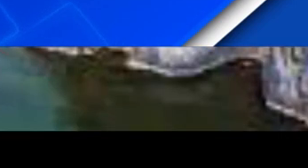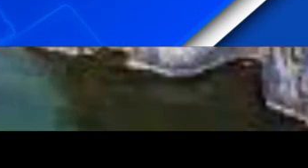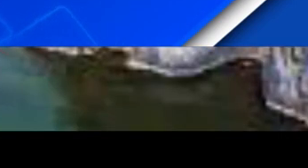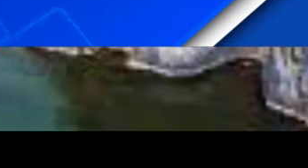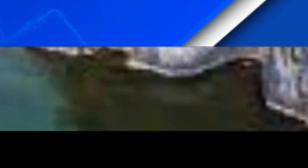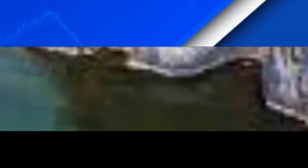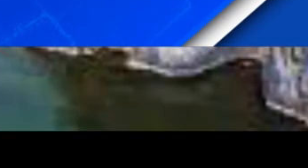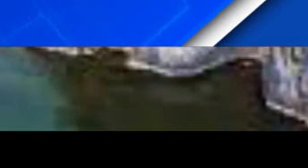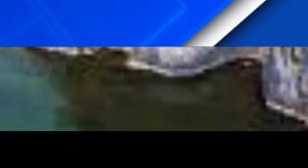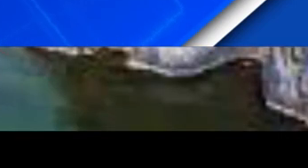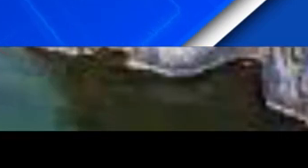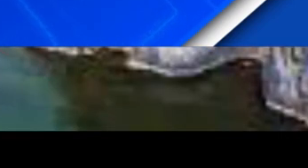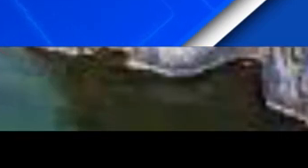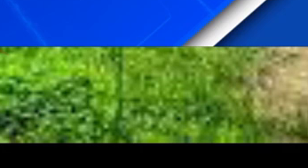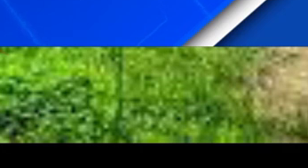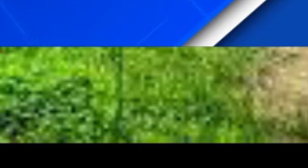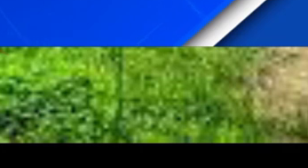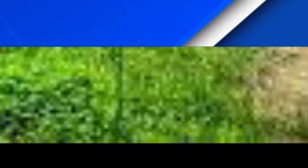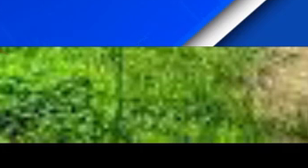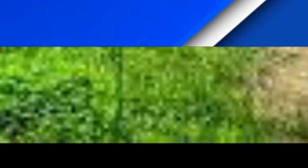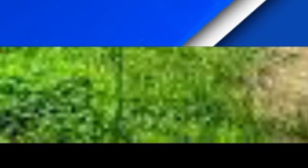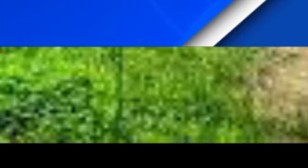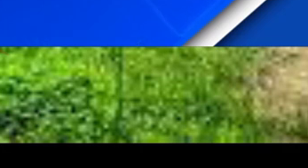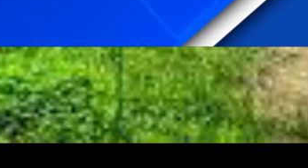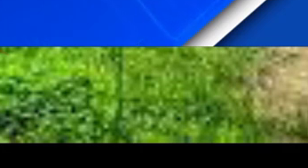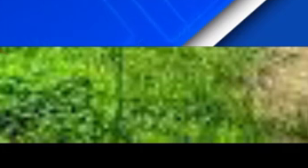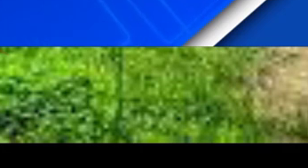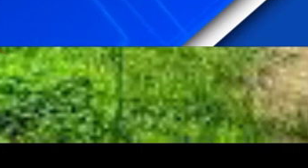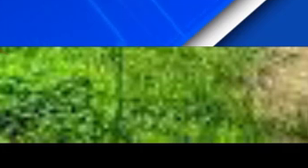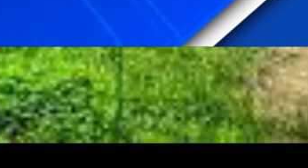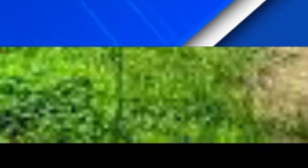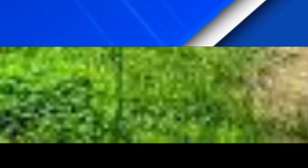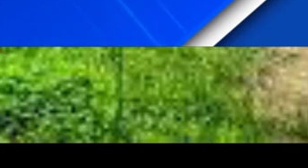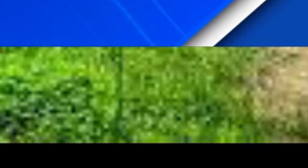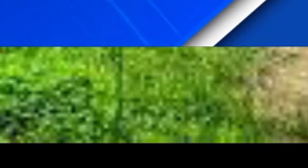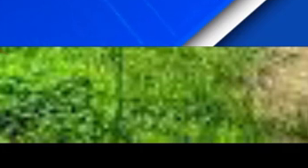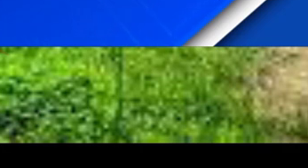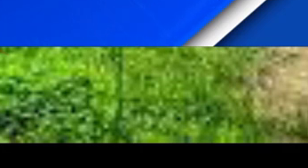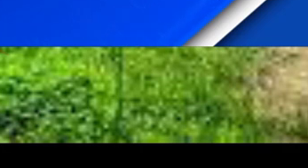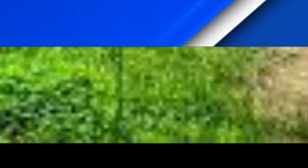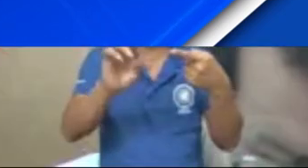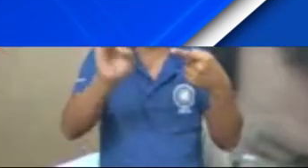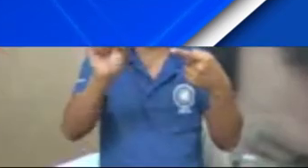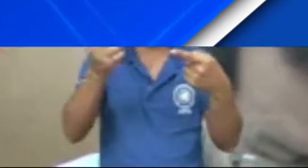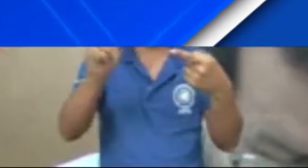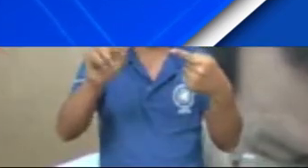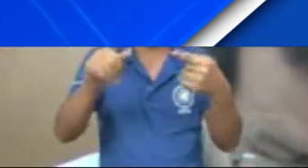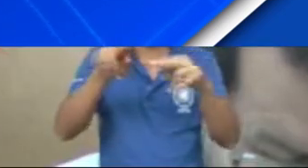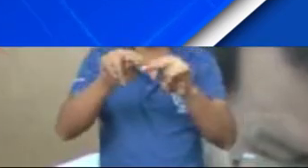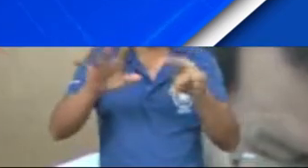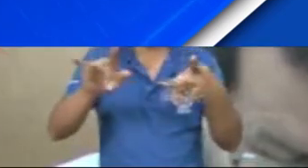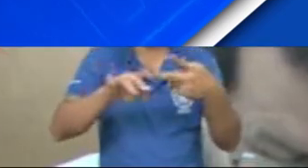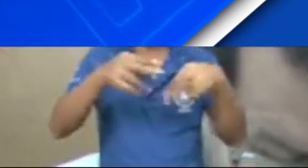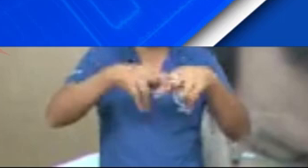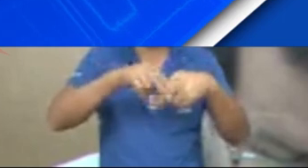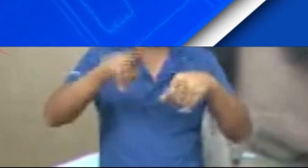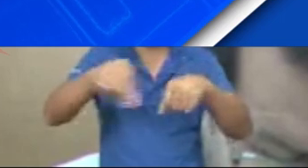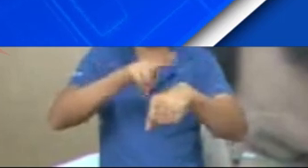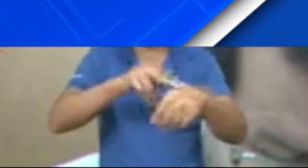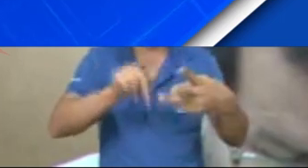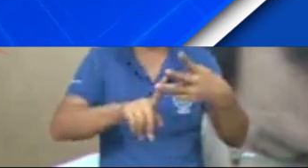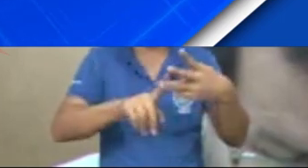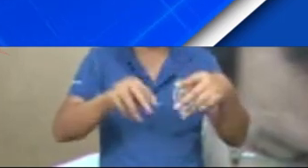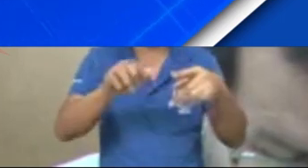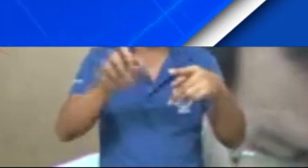que en Nicaragua hay 74 áreas distribuidas según la ley: reserva natural, parque nacional,